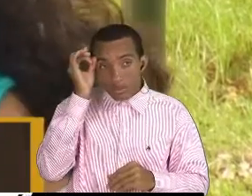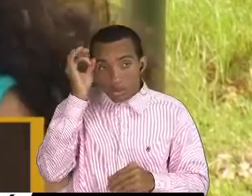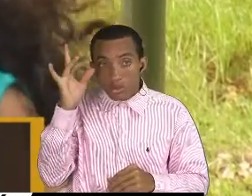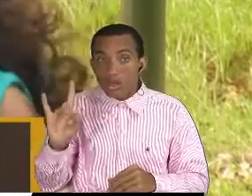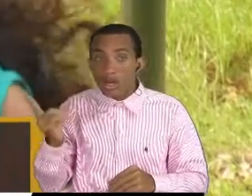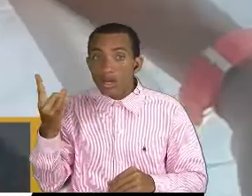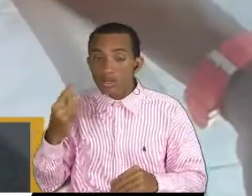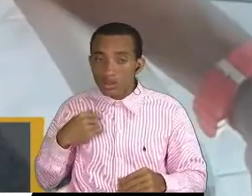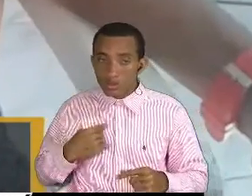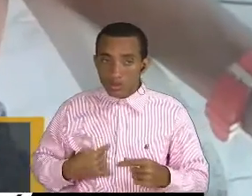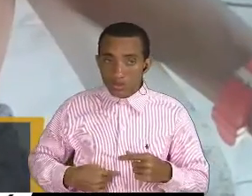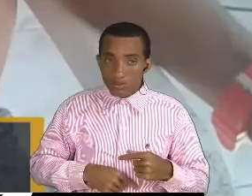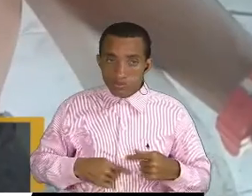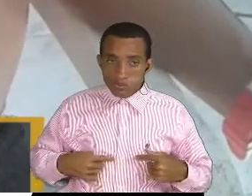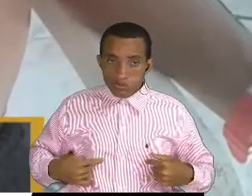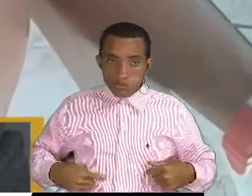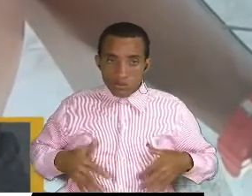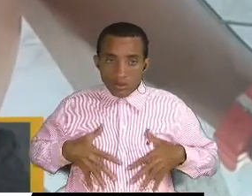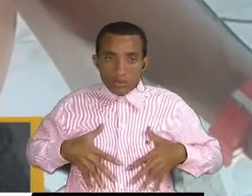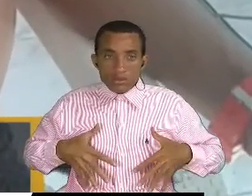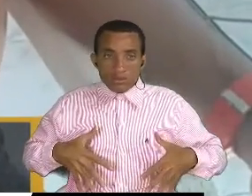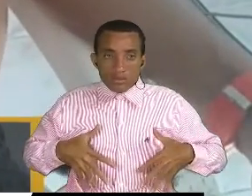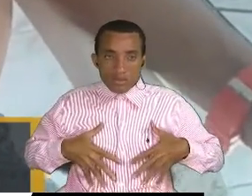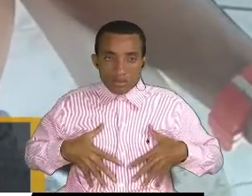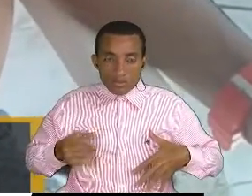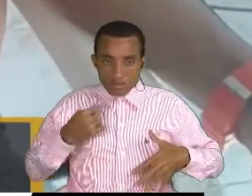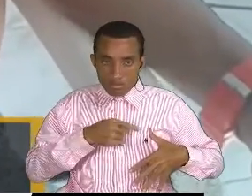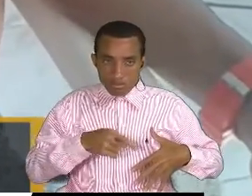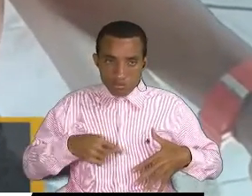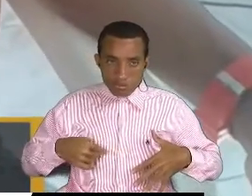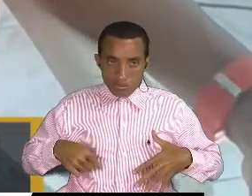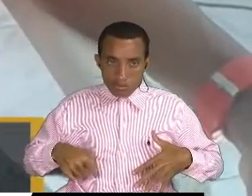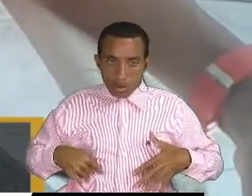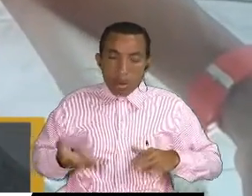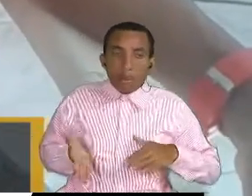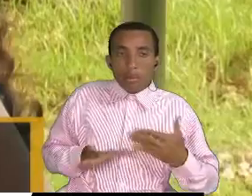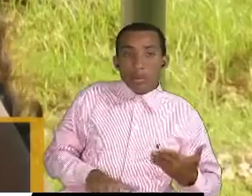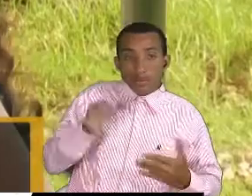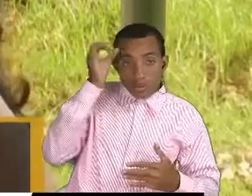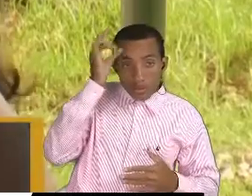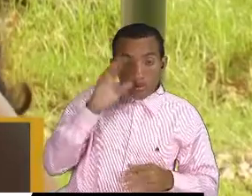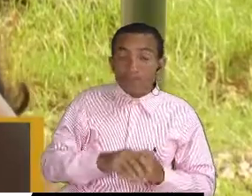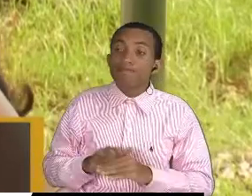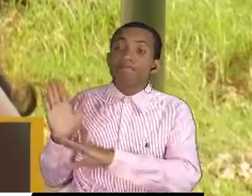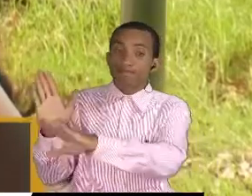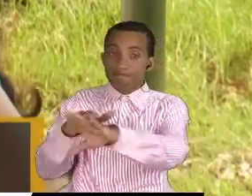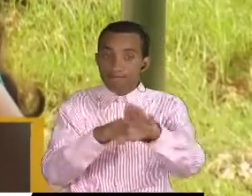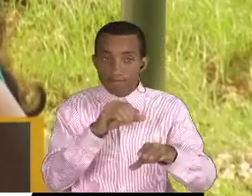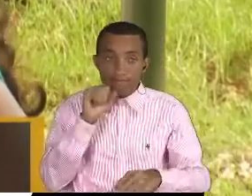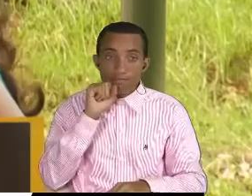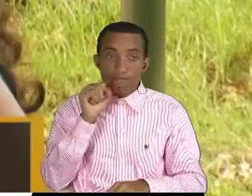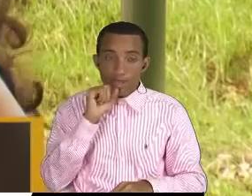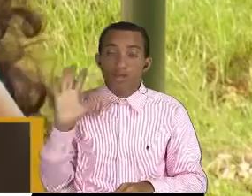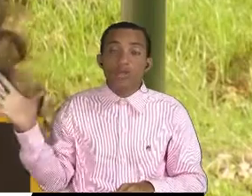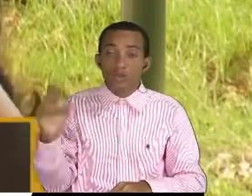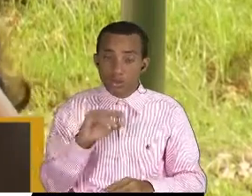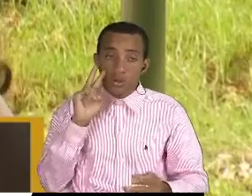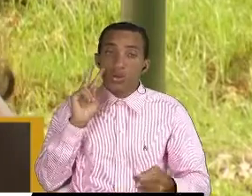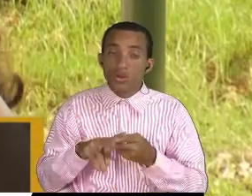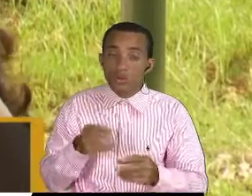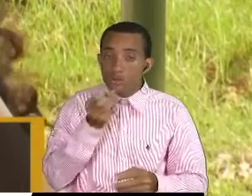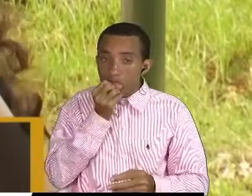el líquido a los pulmones y fallecer. Pero queremos que la comunidad de Barranca Bermeja conozca esto y que pues denuncien